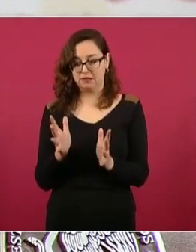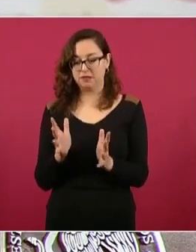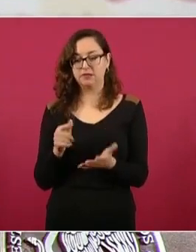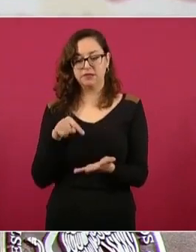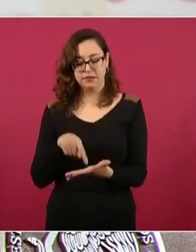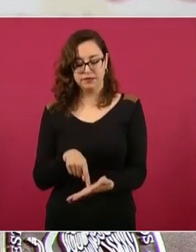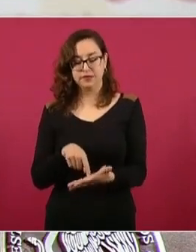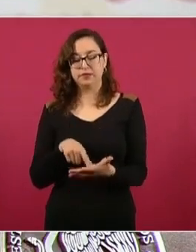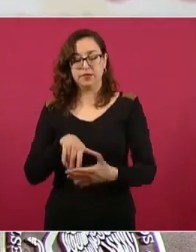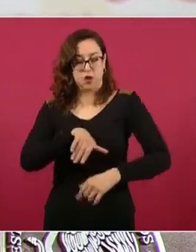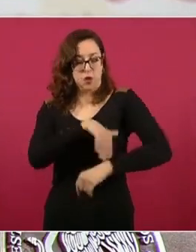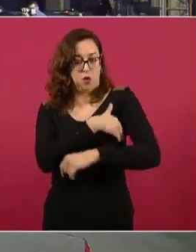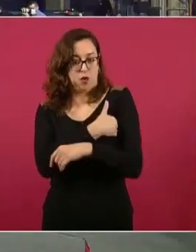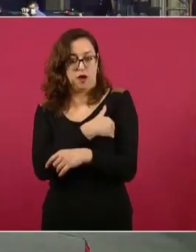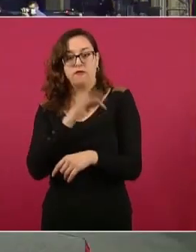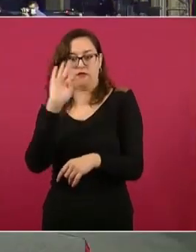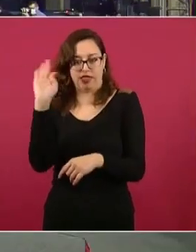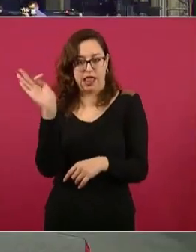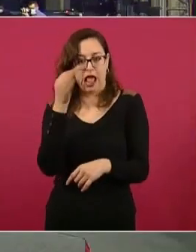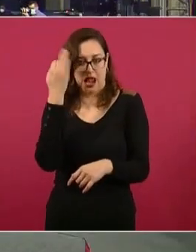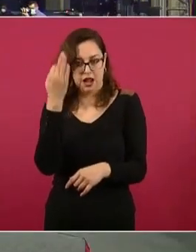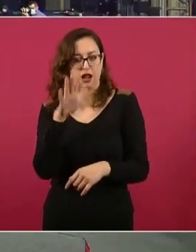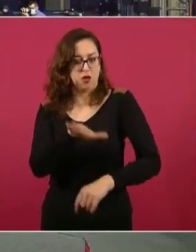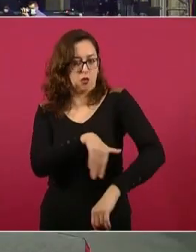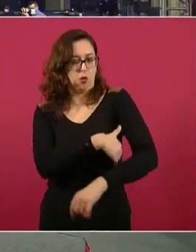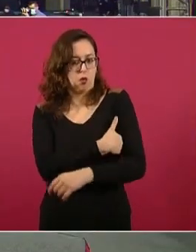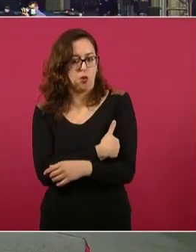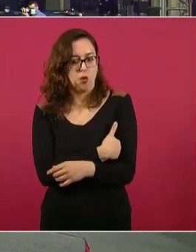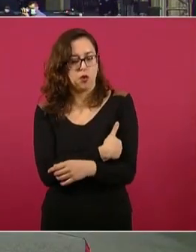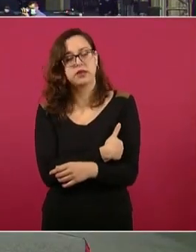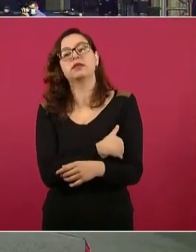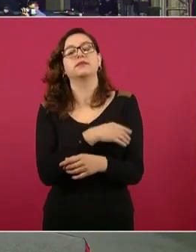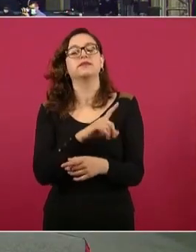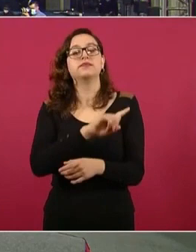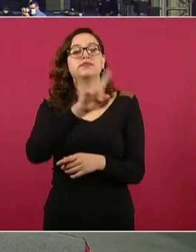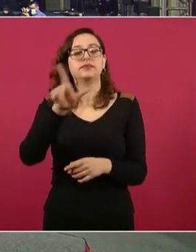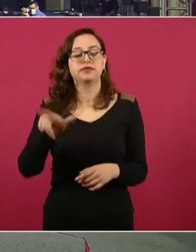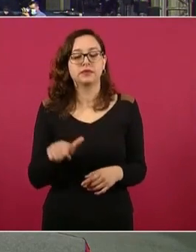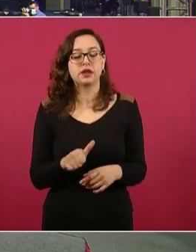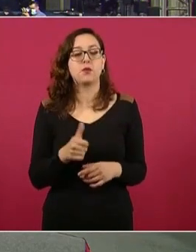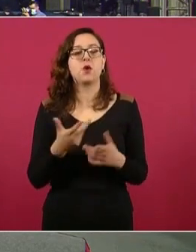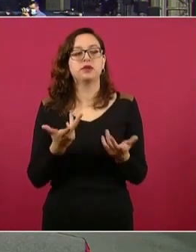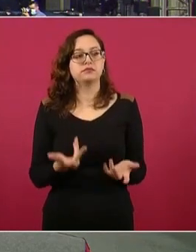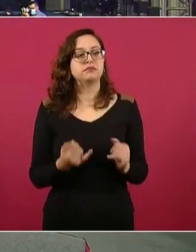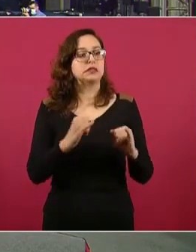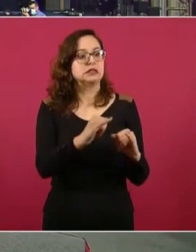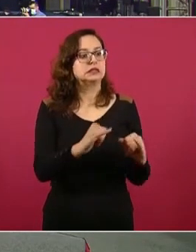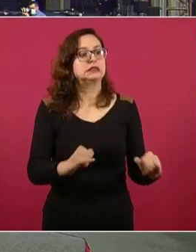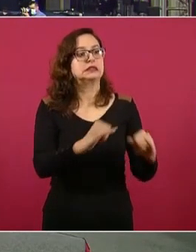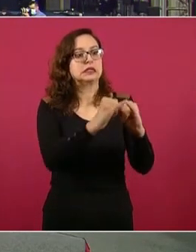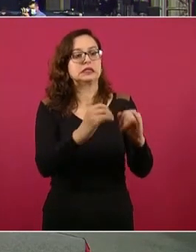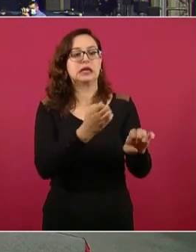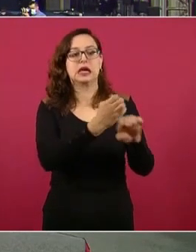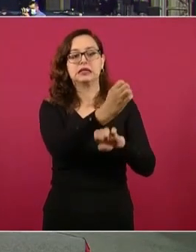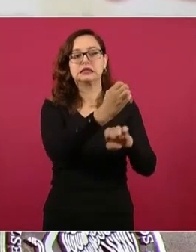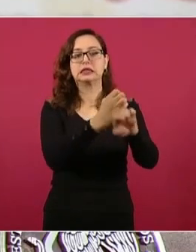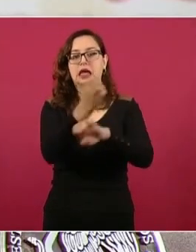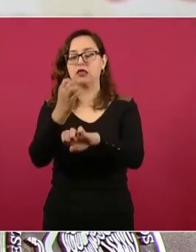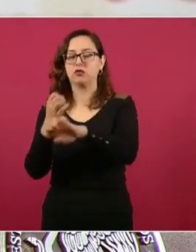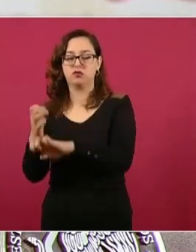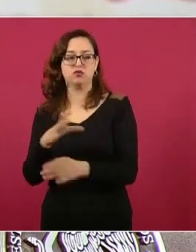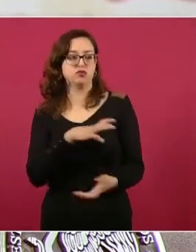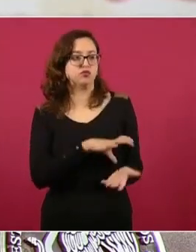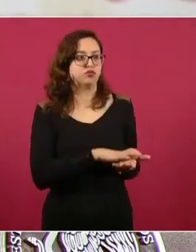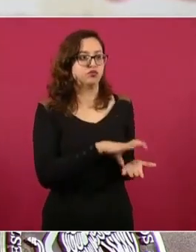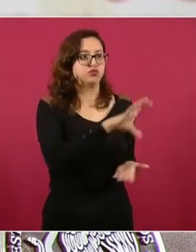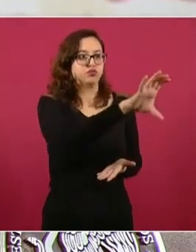concentración en los almacenes centrales de las diferentes instituciones y en los estados, en almacenes estatales.